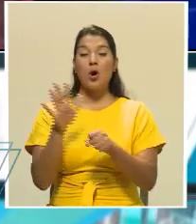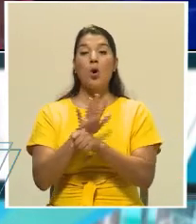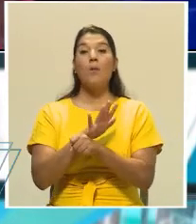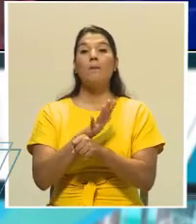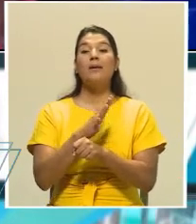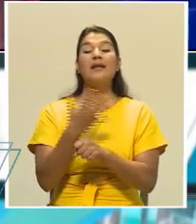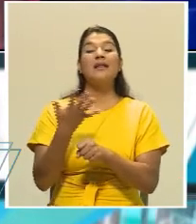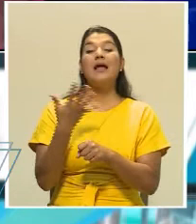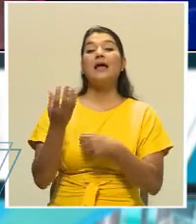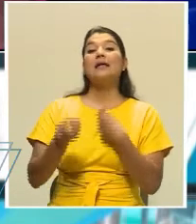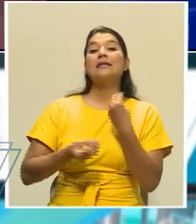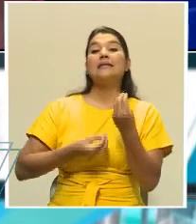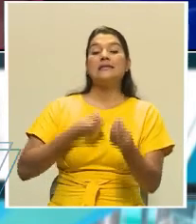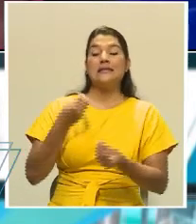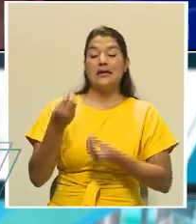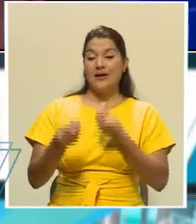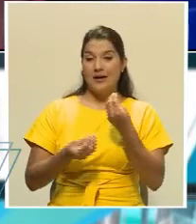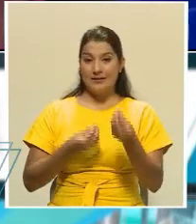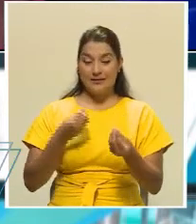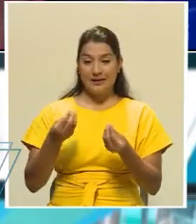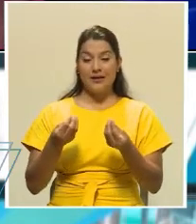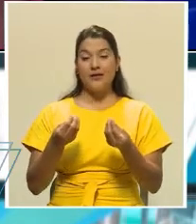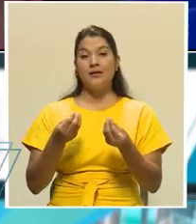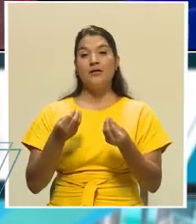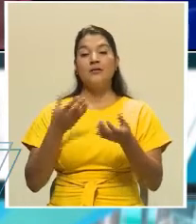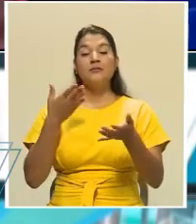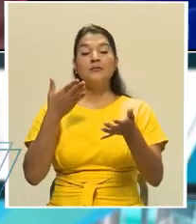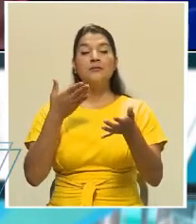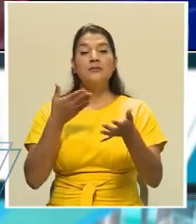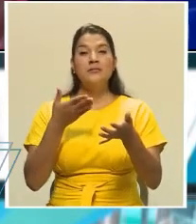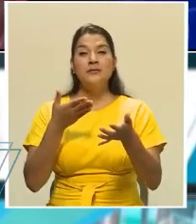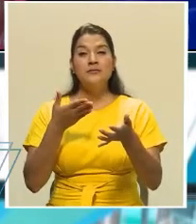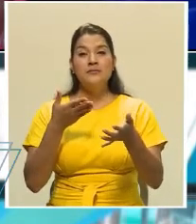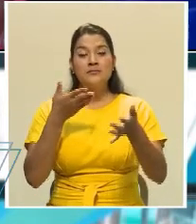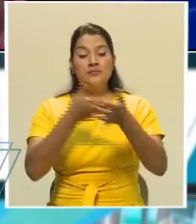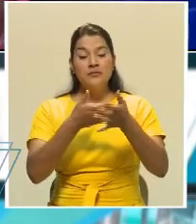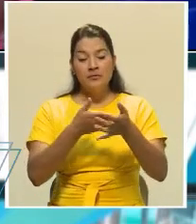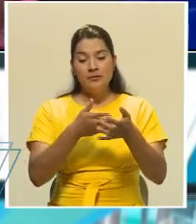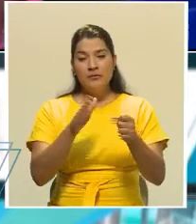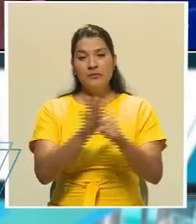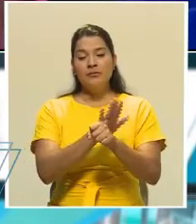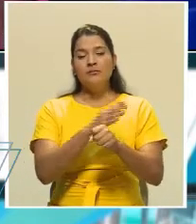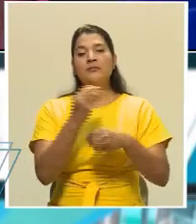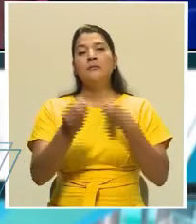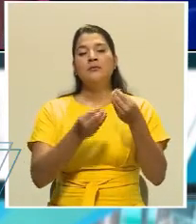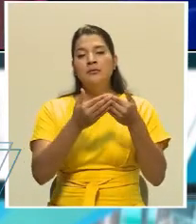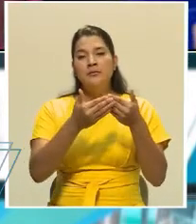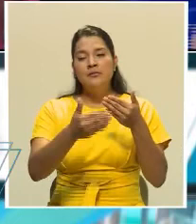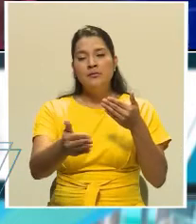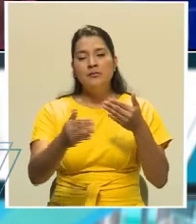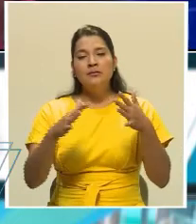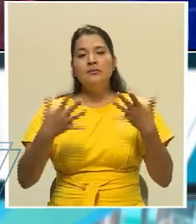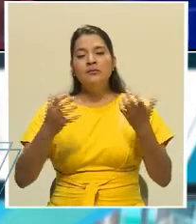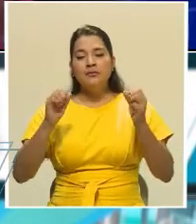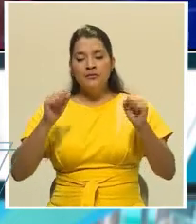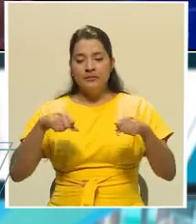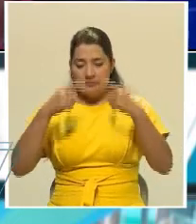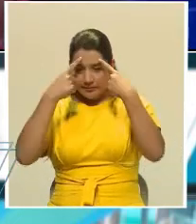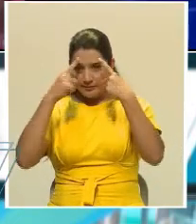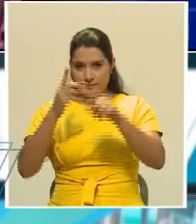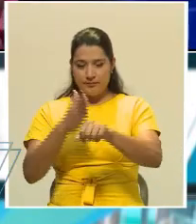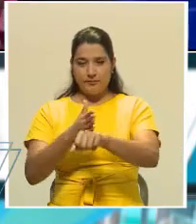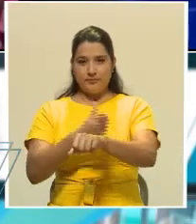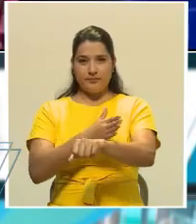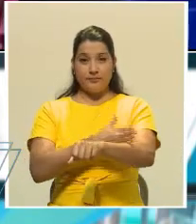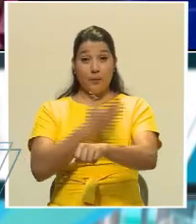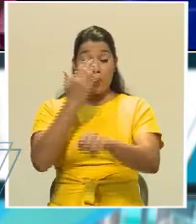ser el efecto total y cómo vamos a recuperarnos de esta situación con unas finanzas, digamos, tan rencas,